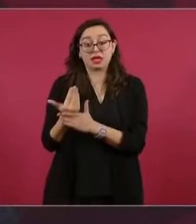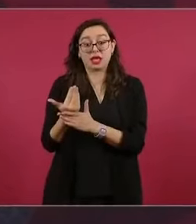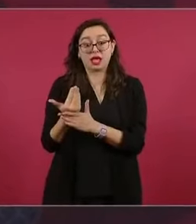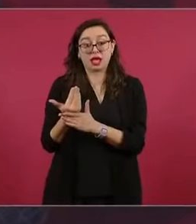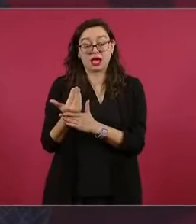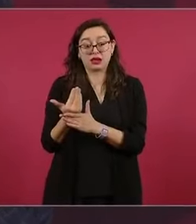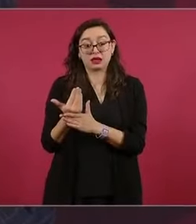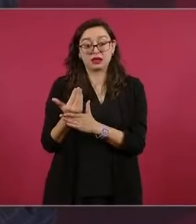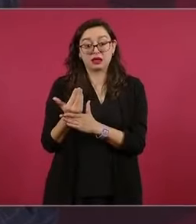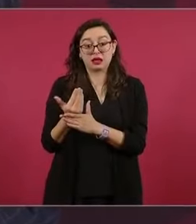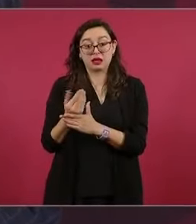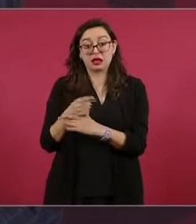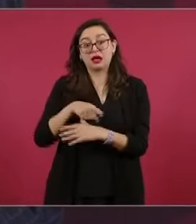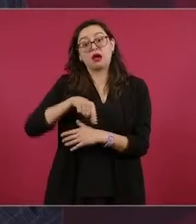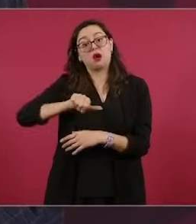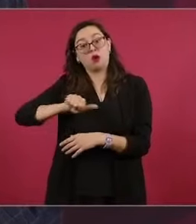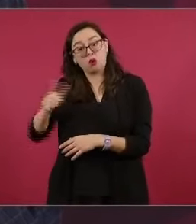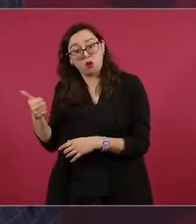liberaron ya